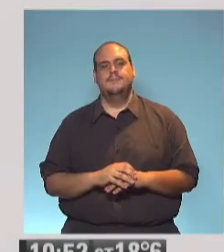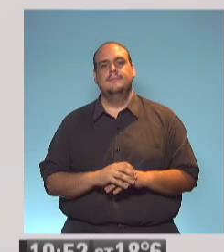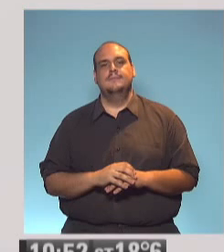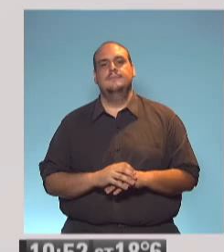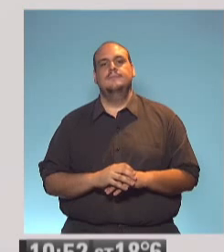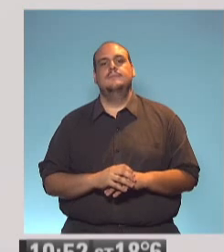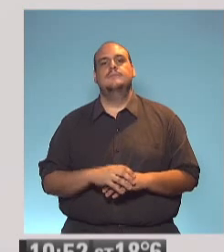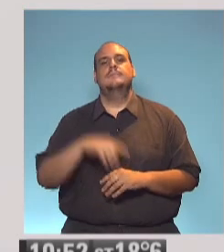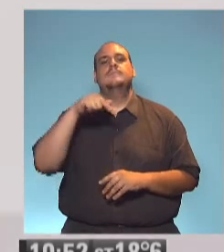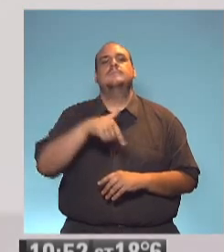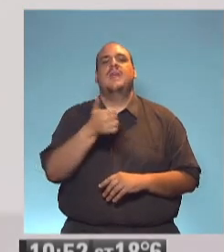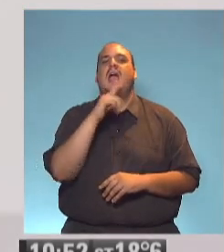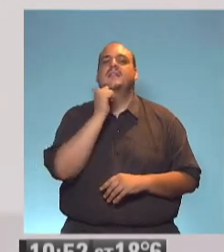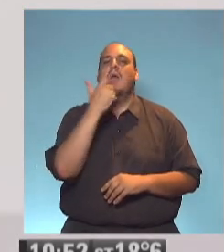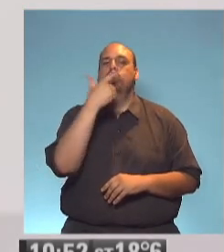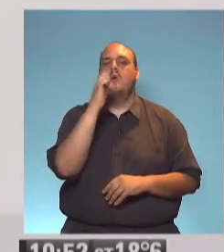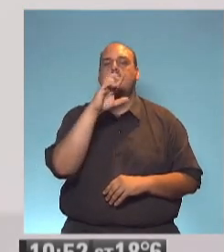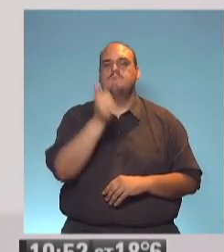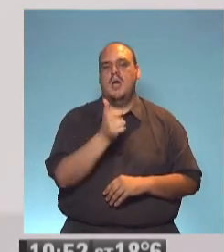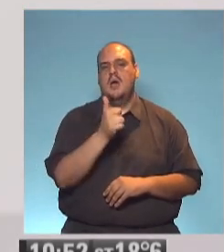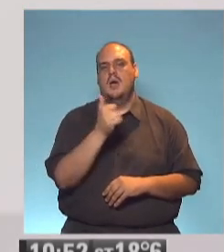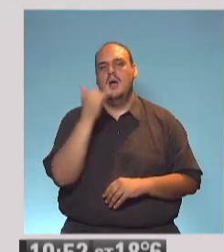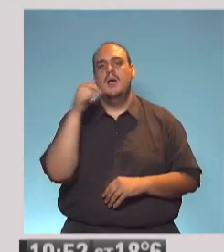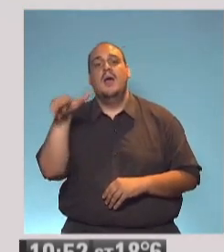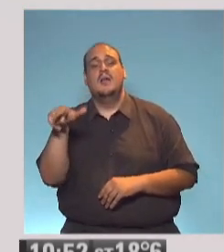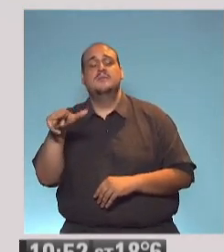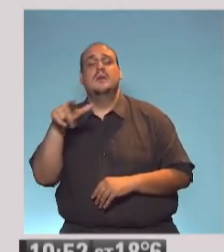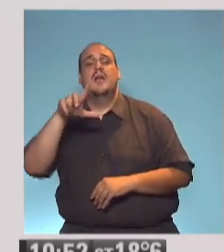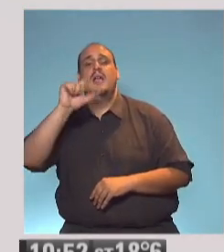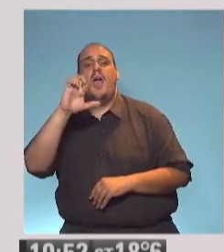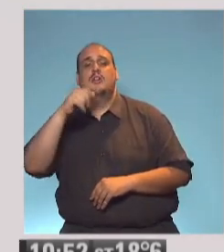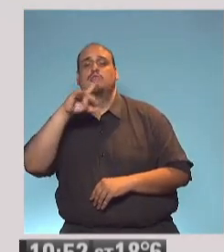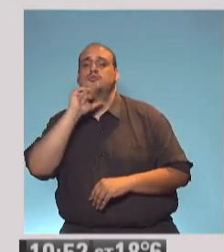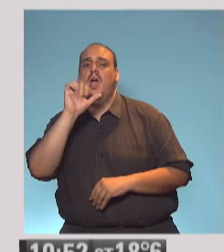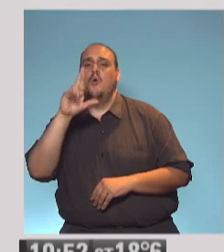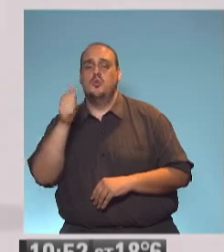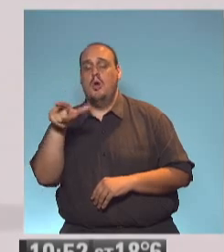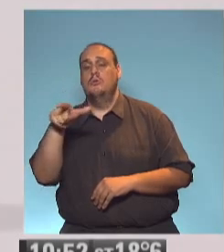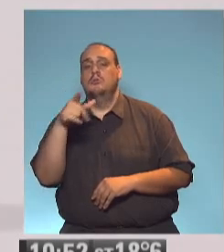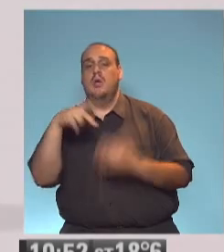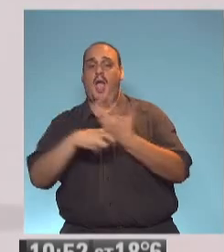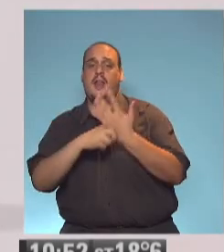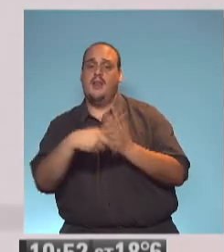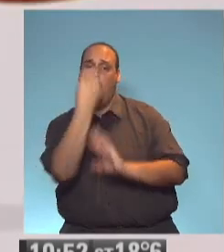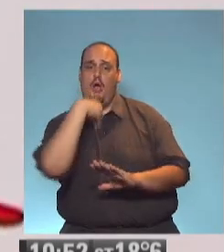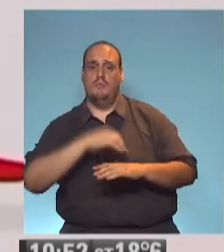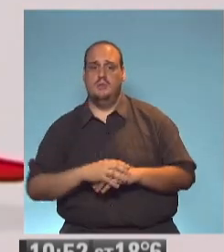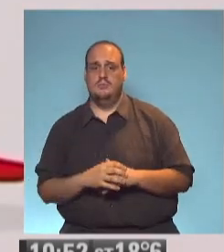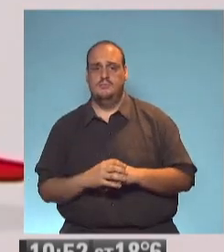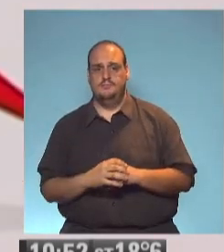Este es Atahualpa Yupanqui. Y este es un carnotauro. Los carnotauros son carnívoros.